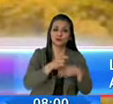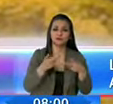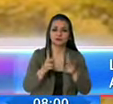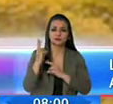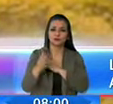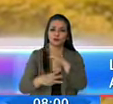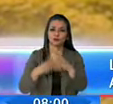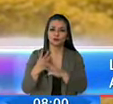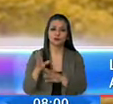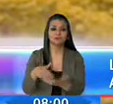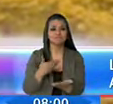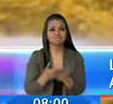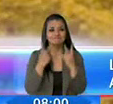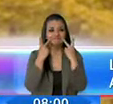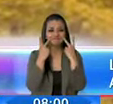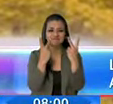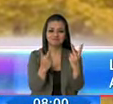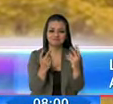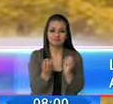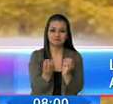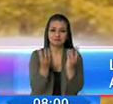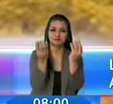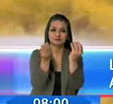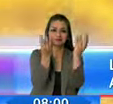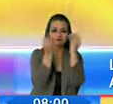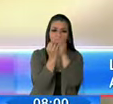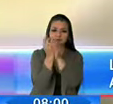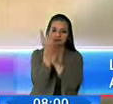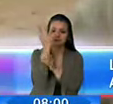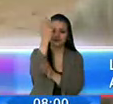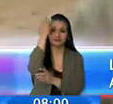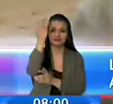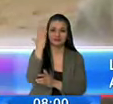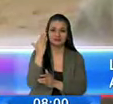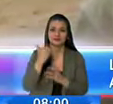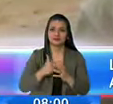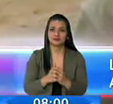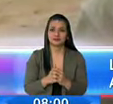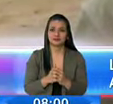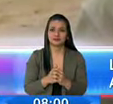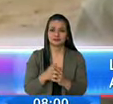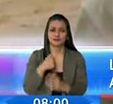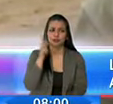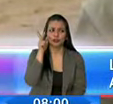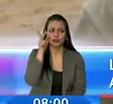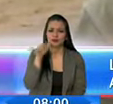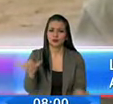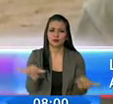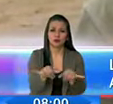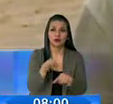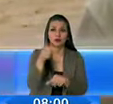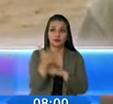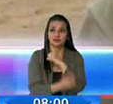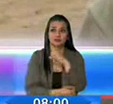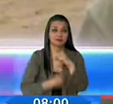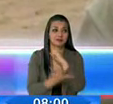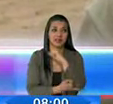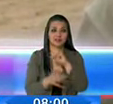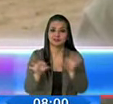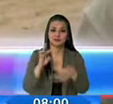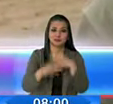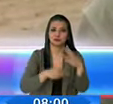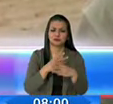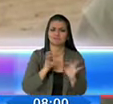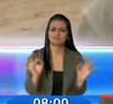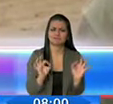llegan para ser partícipe del florecimiento de los Guayacanes. Yo no creo que es parecido a algo que yo conozco, eso es primera vez